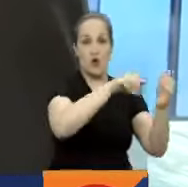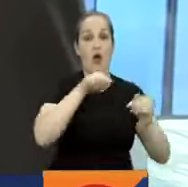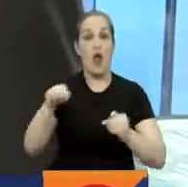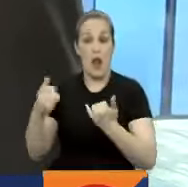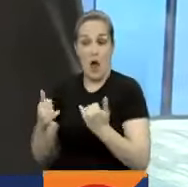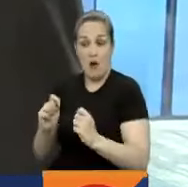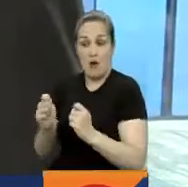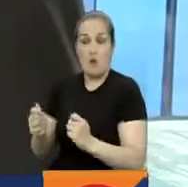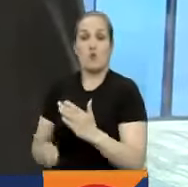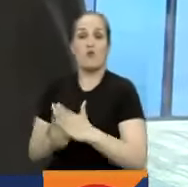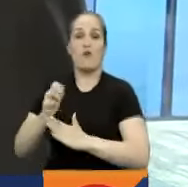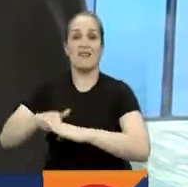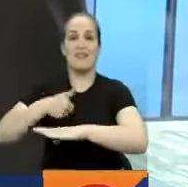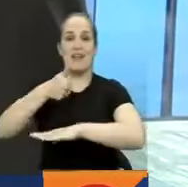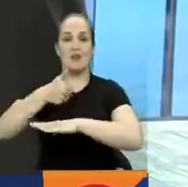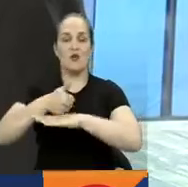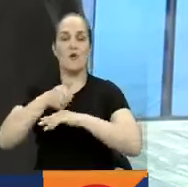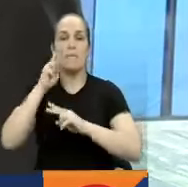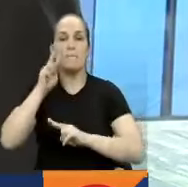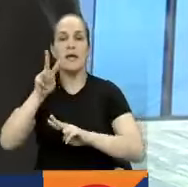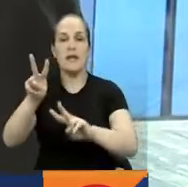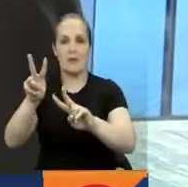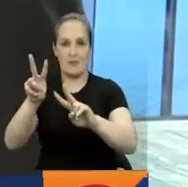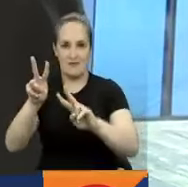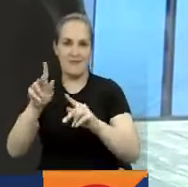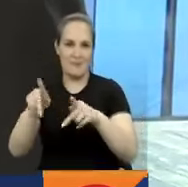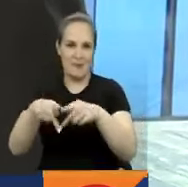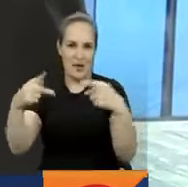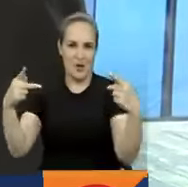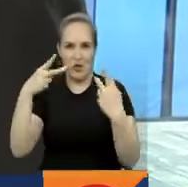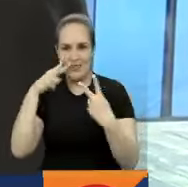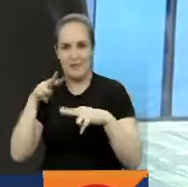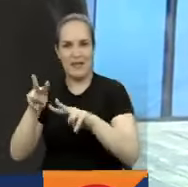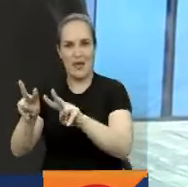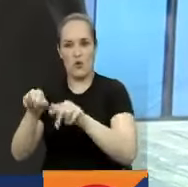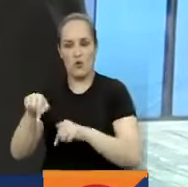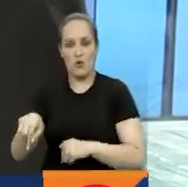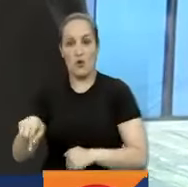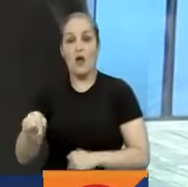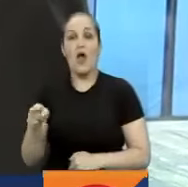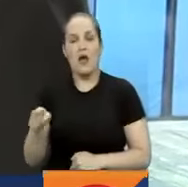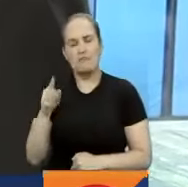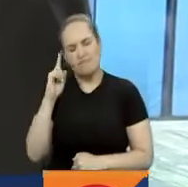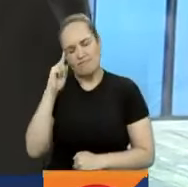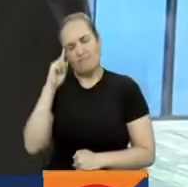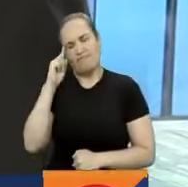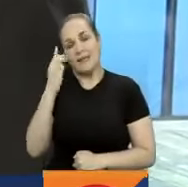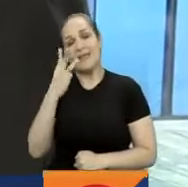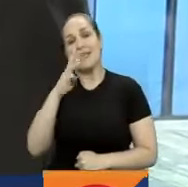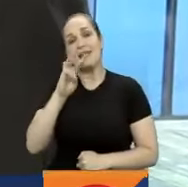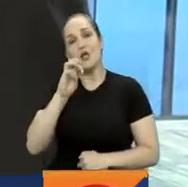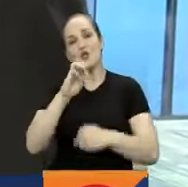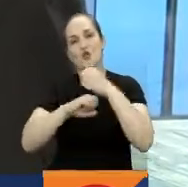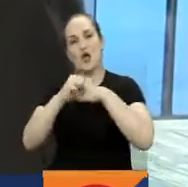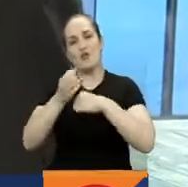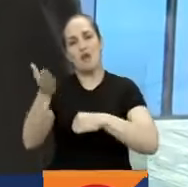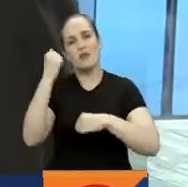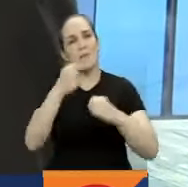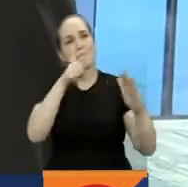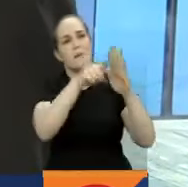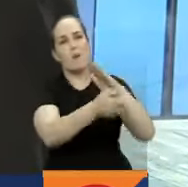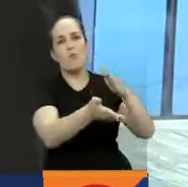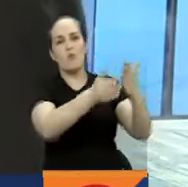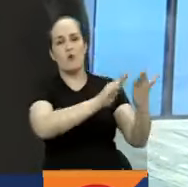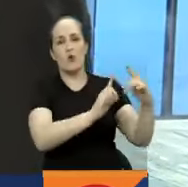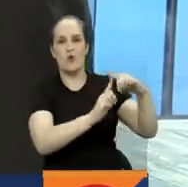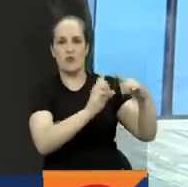del Estado colombiano 38 años después del crimen de su tío, uno de los periodistas